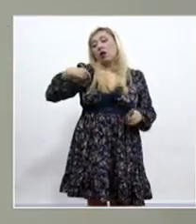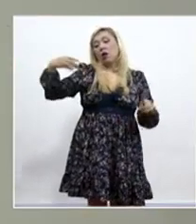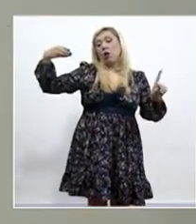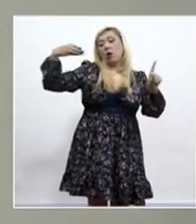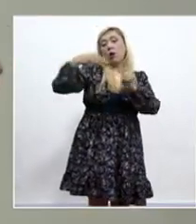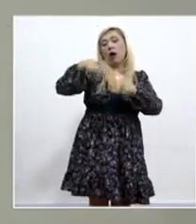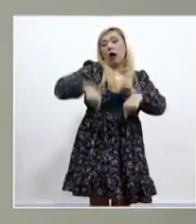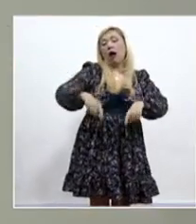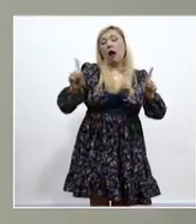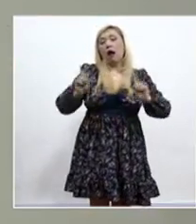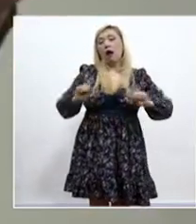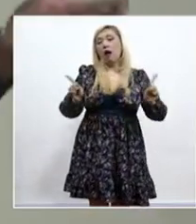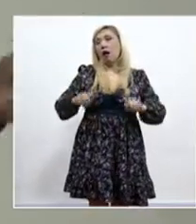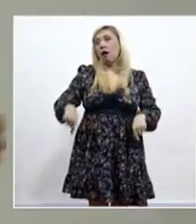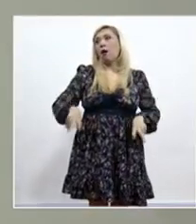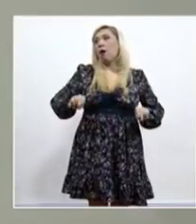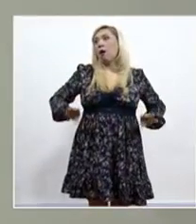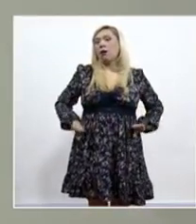nacimiento.